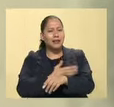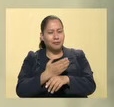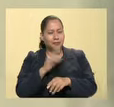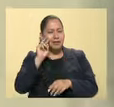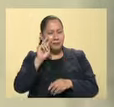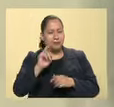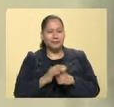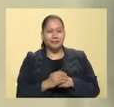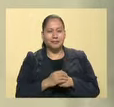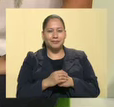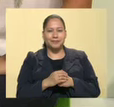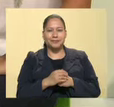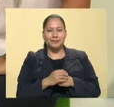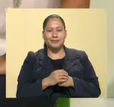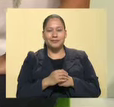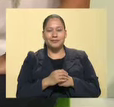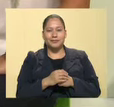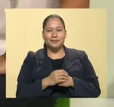verla?